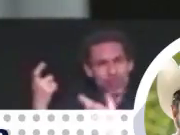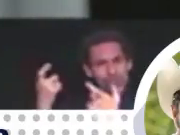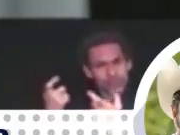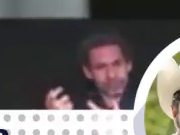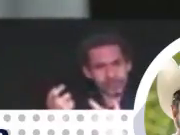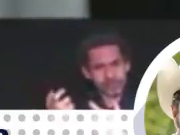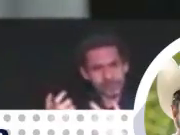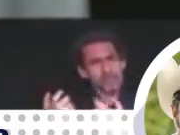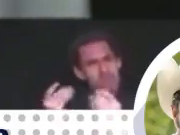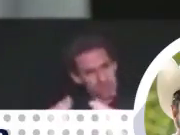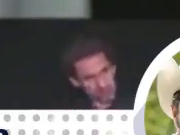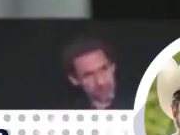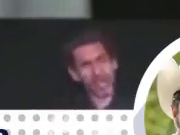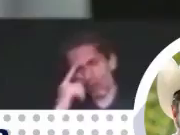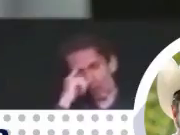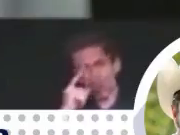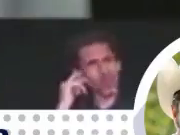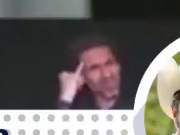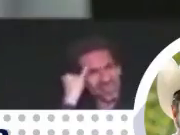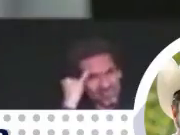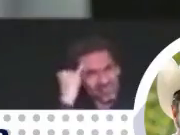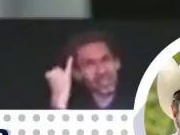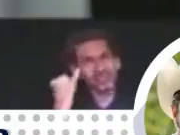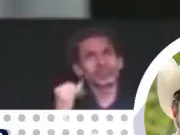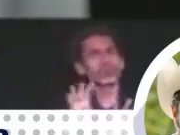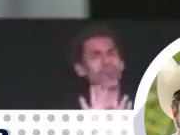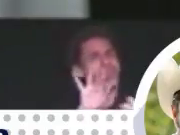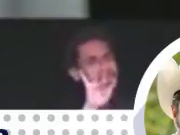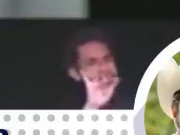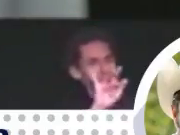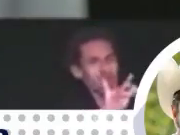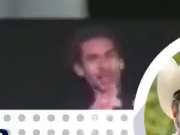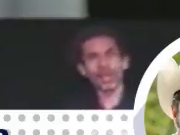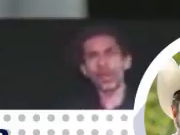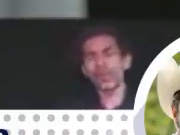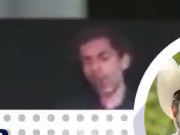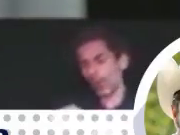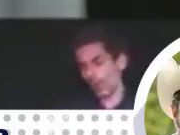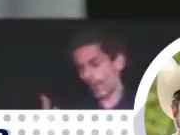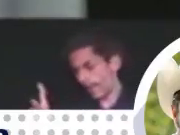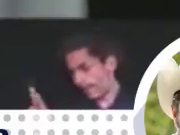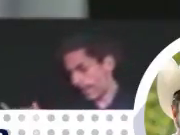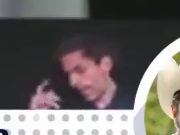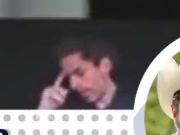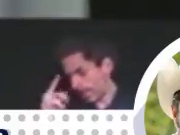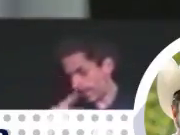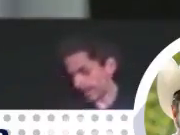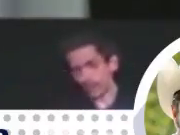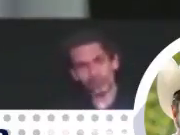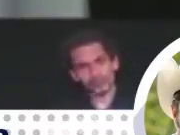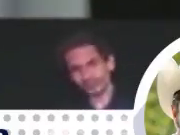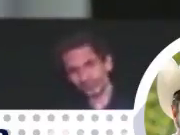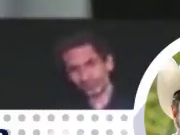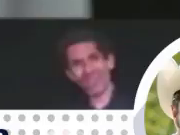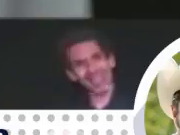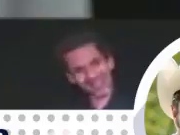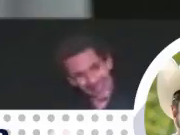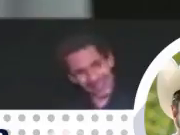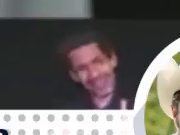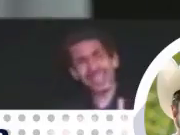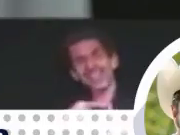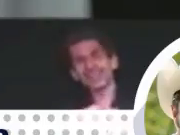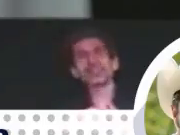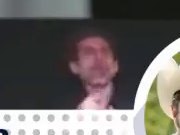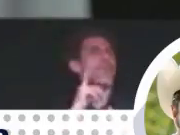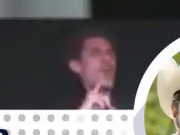que ir tan en serio como seria es la situación en la que estamos, Luis Alberto, como serio fue el resultado tan adverso